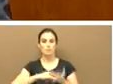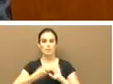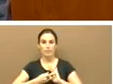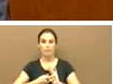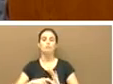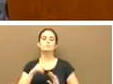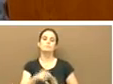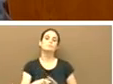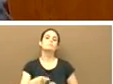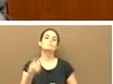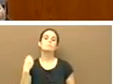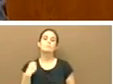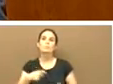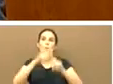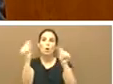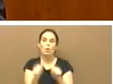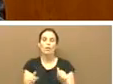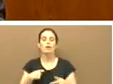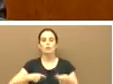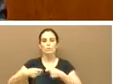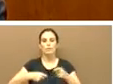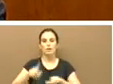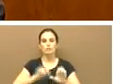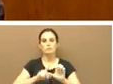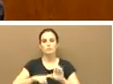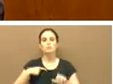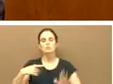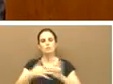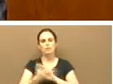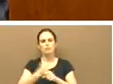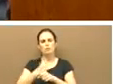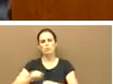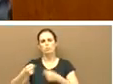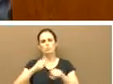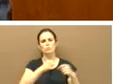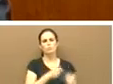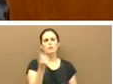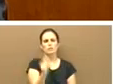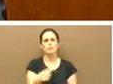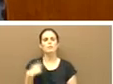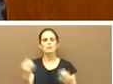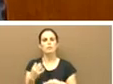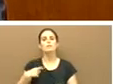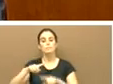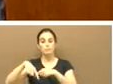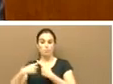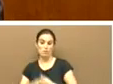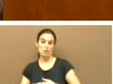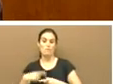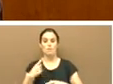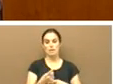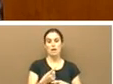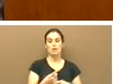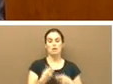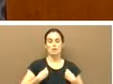comercial extremeño, provocan la destrucción de cientos, de miles de empleos y una gran dificultad en la conciliación de la vida laboral y